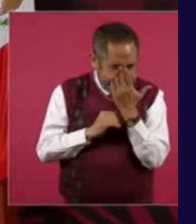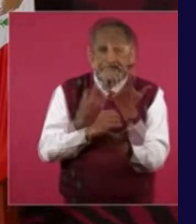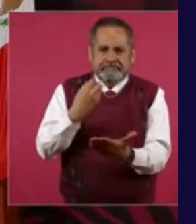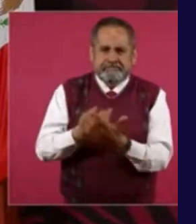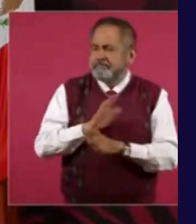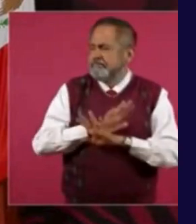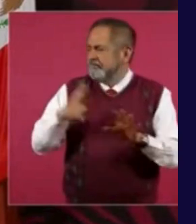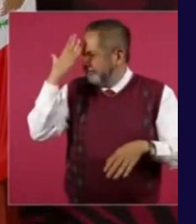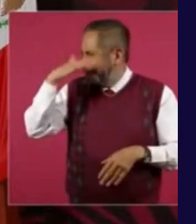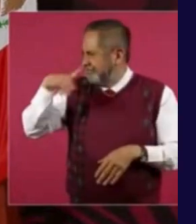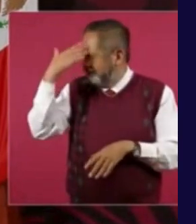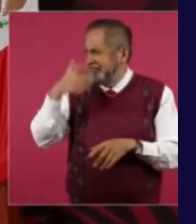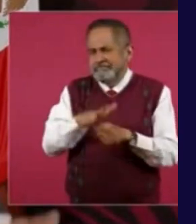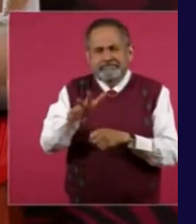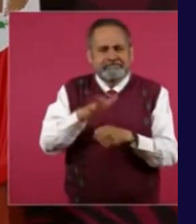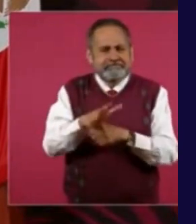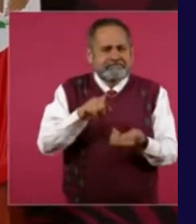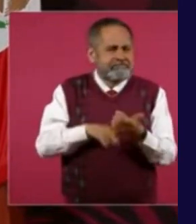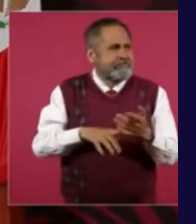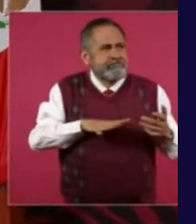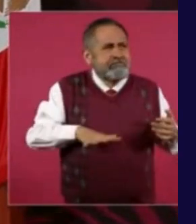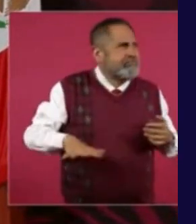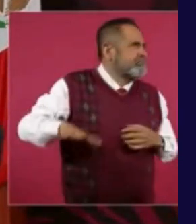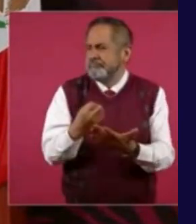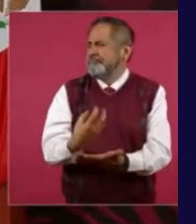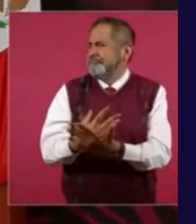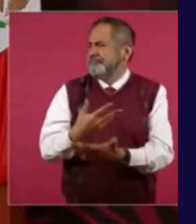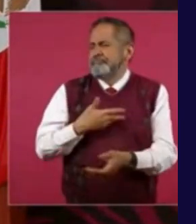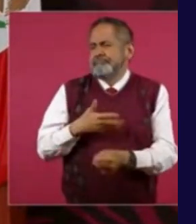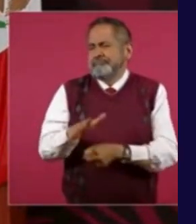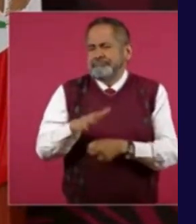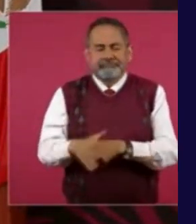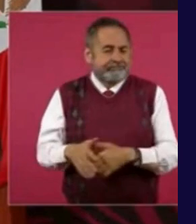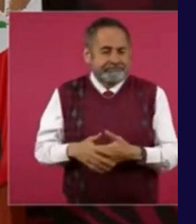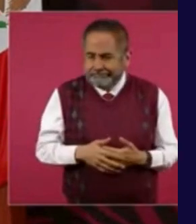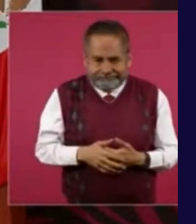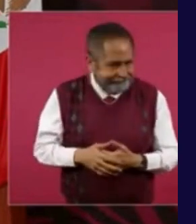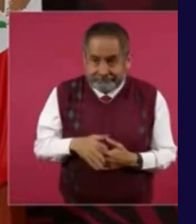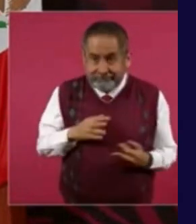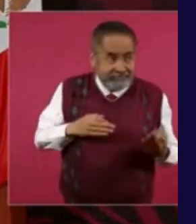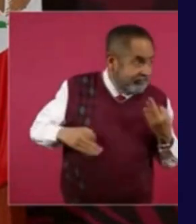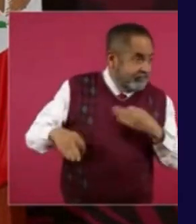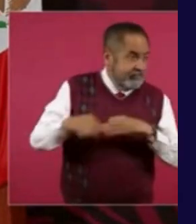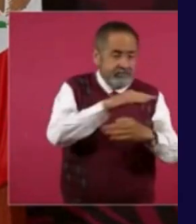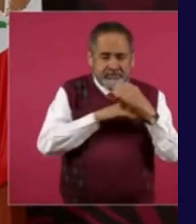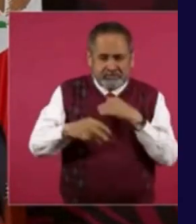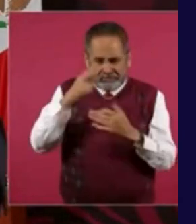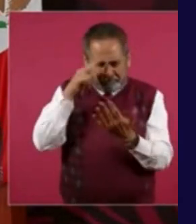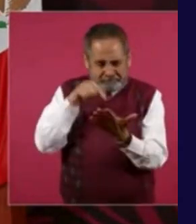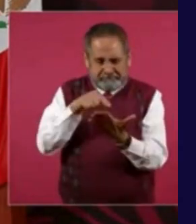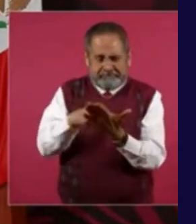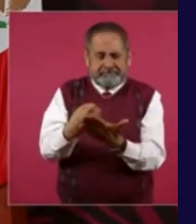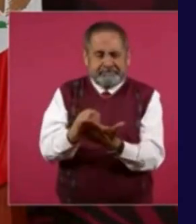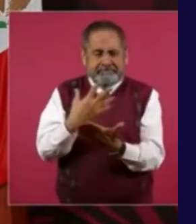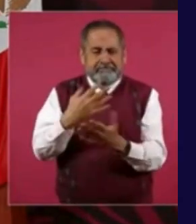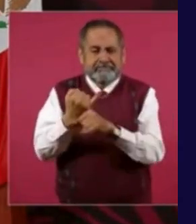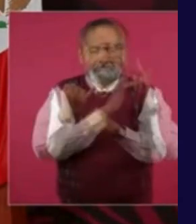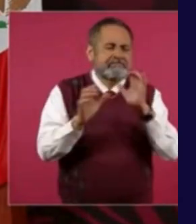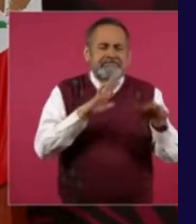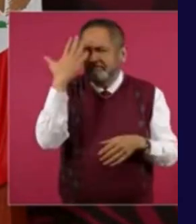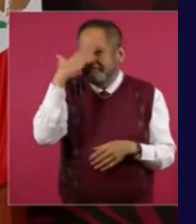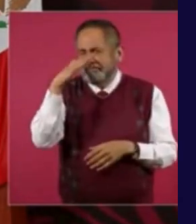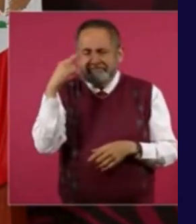oro López Obrador expresó su optimismo sobre las próximas competencias mencionando en particular la pelea de Marco